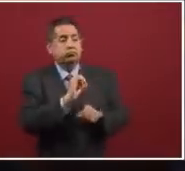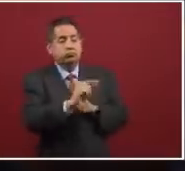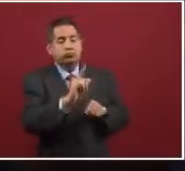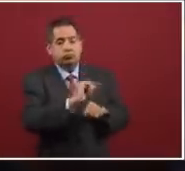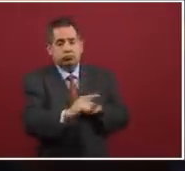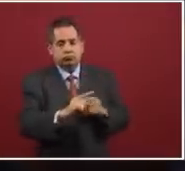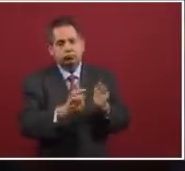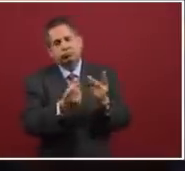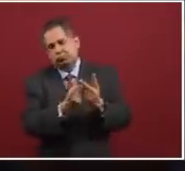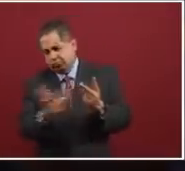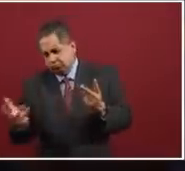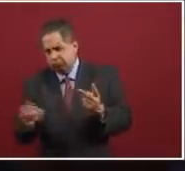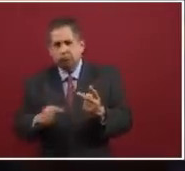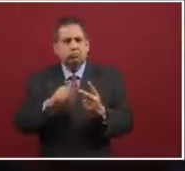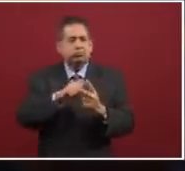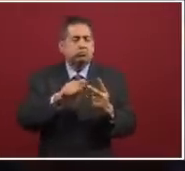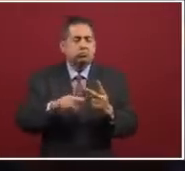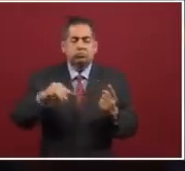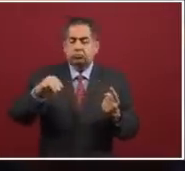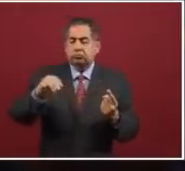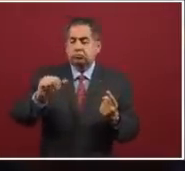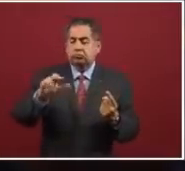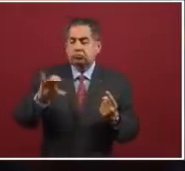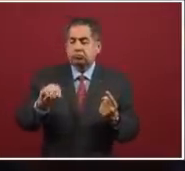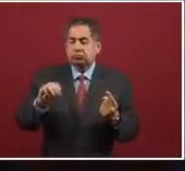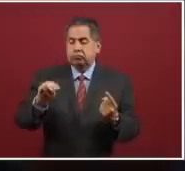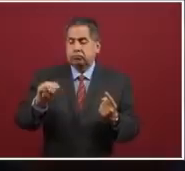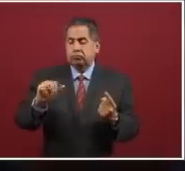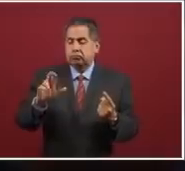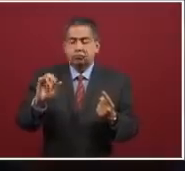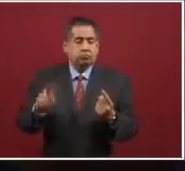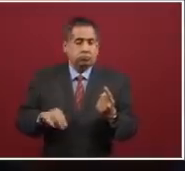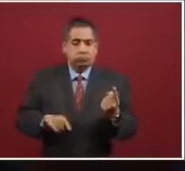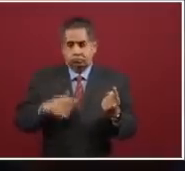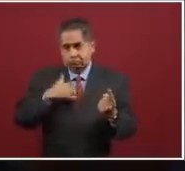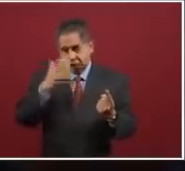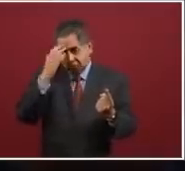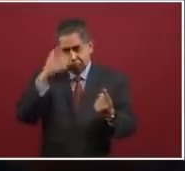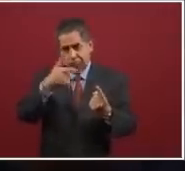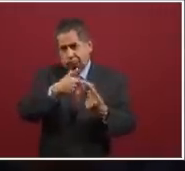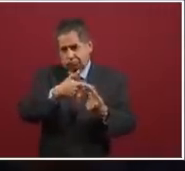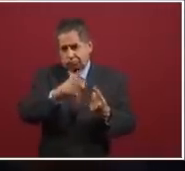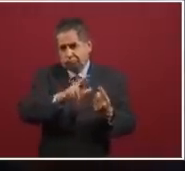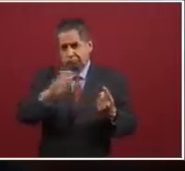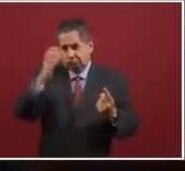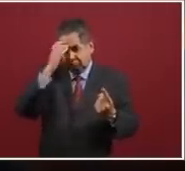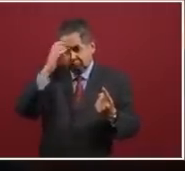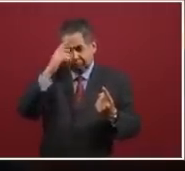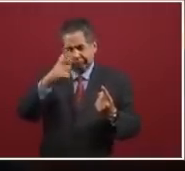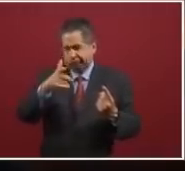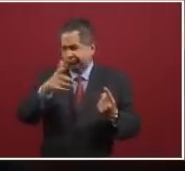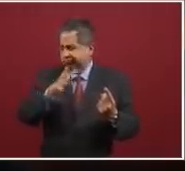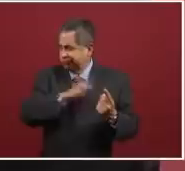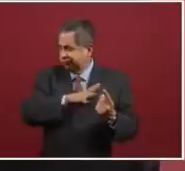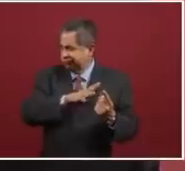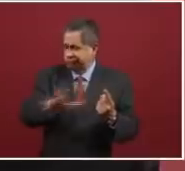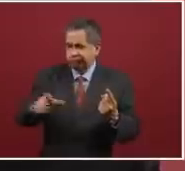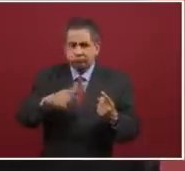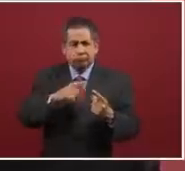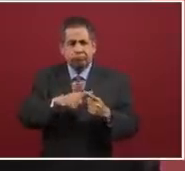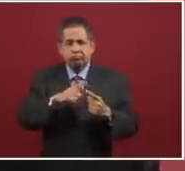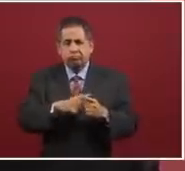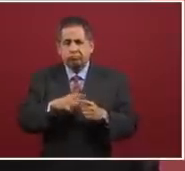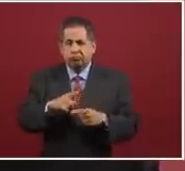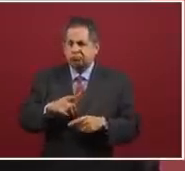habrá más quizá, pero Mario Marín, un representante de la ignominia contra la libertad